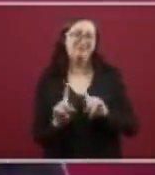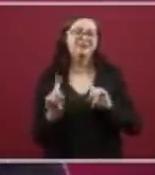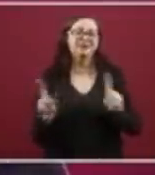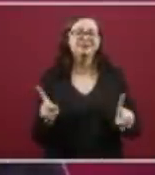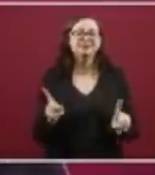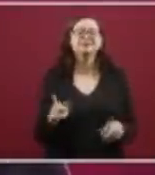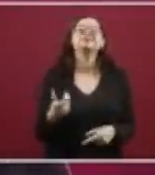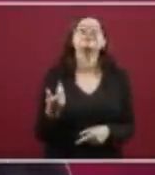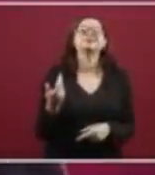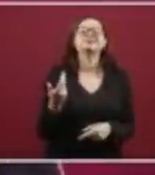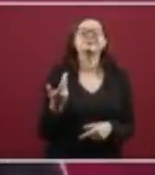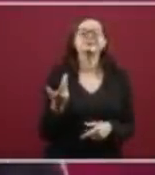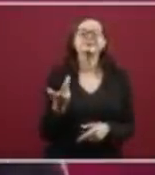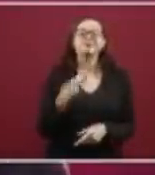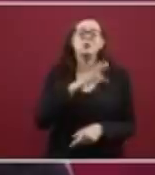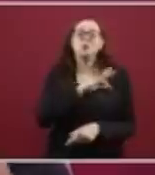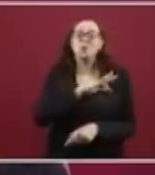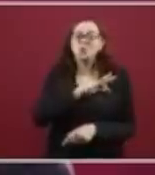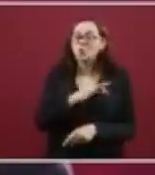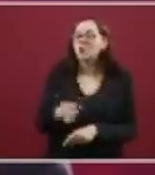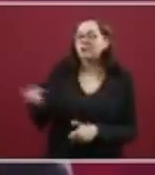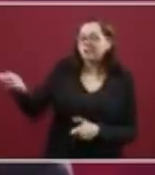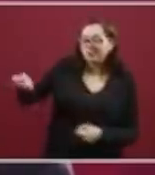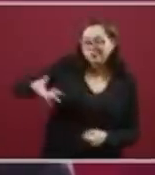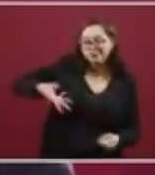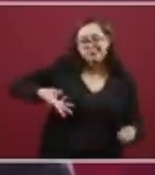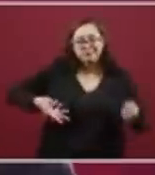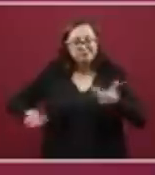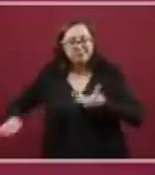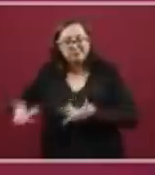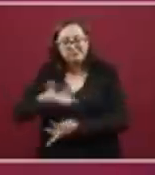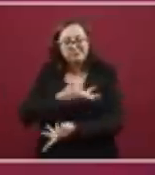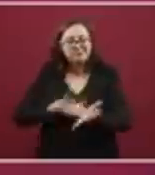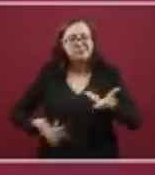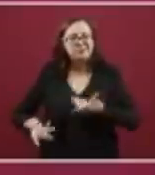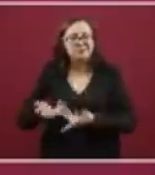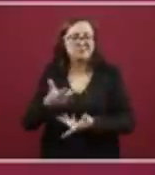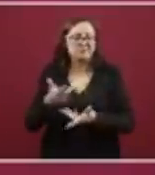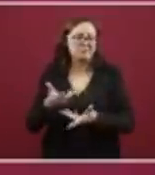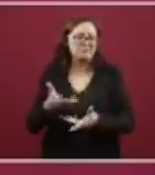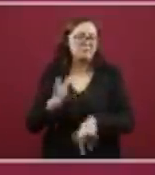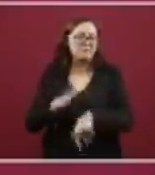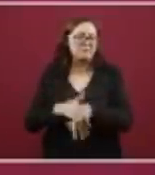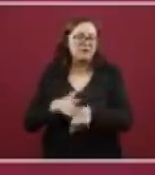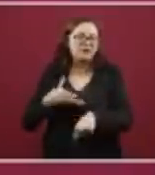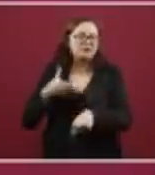enriquecerse, se puede ampliar, se puede mejorar, pero ya es un documento